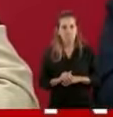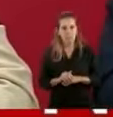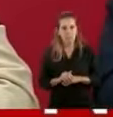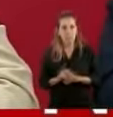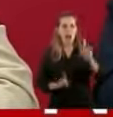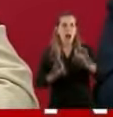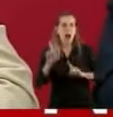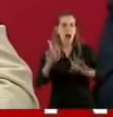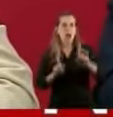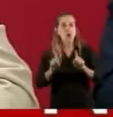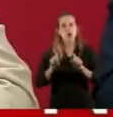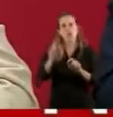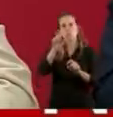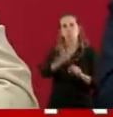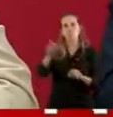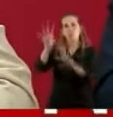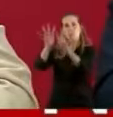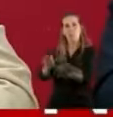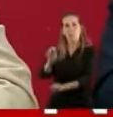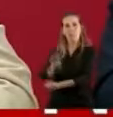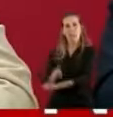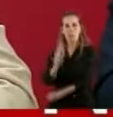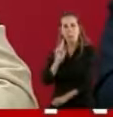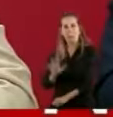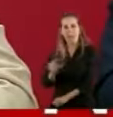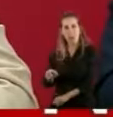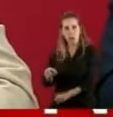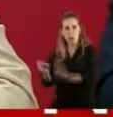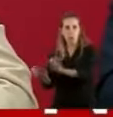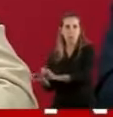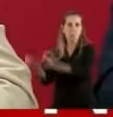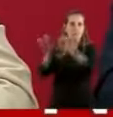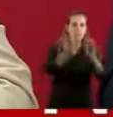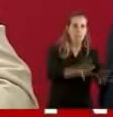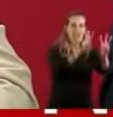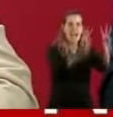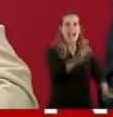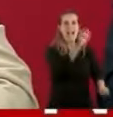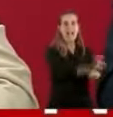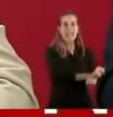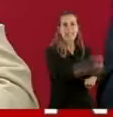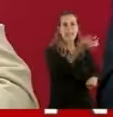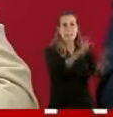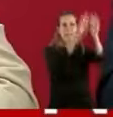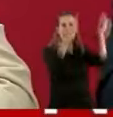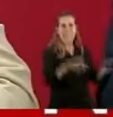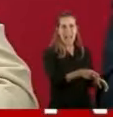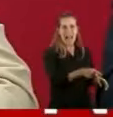determinados presos de alto riesgo a cárceles federales con el nuevo régimen de